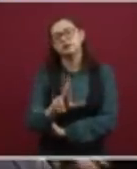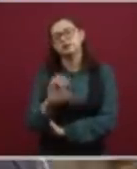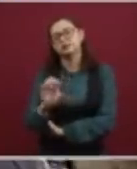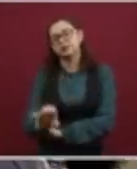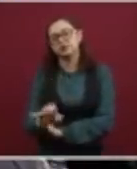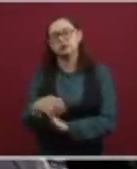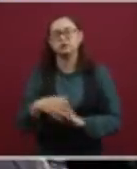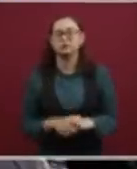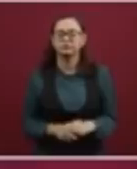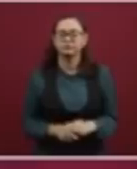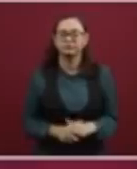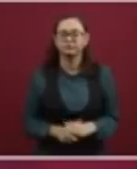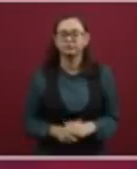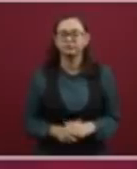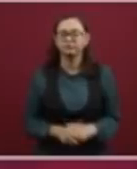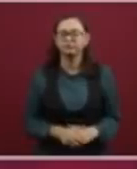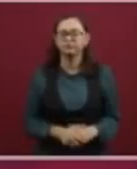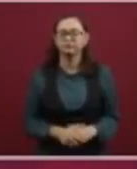Gracias. Bueno,